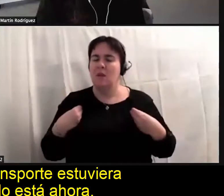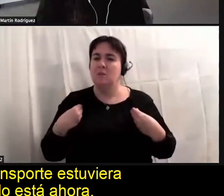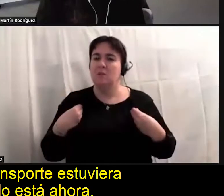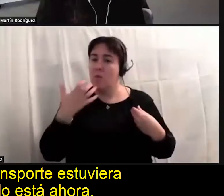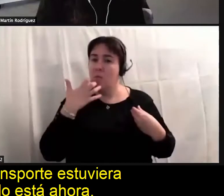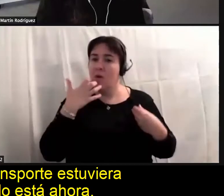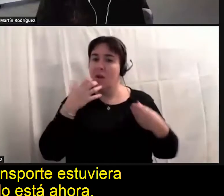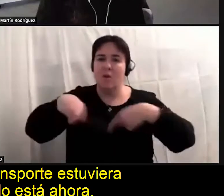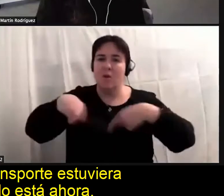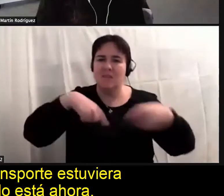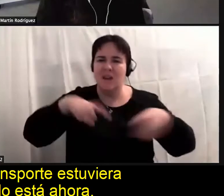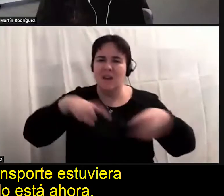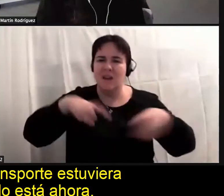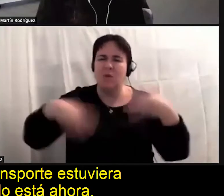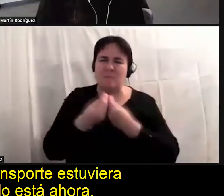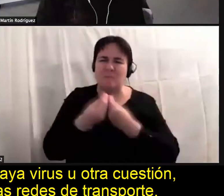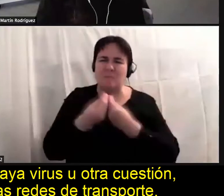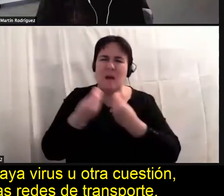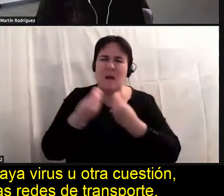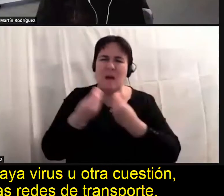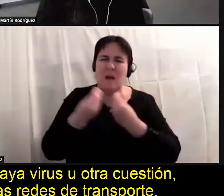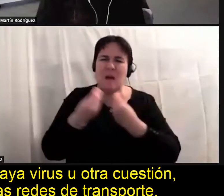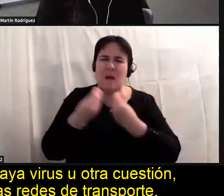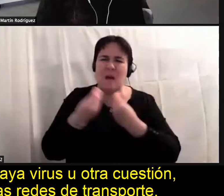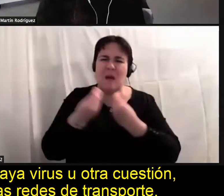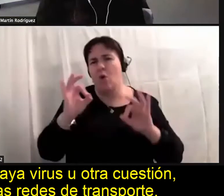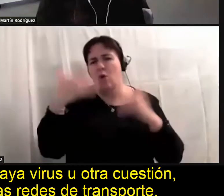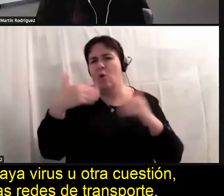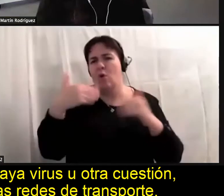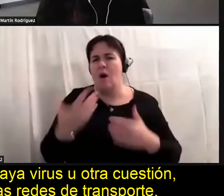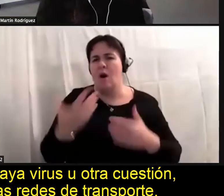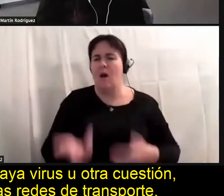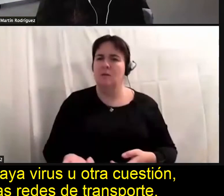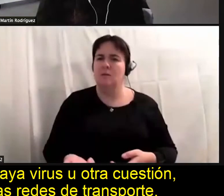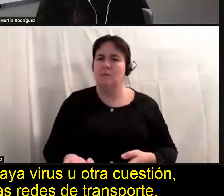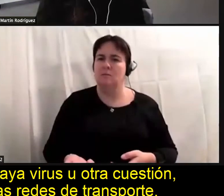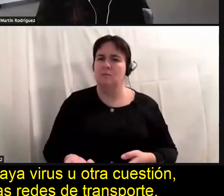lo está siendo hasta ahora, independientemente de que haya